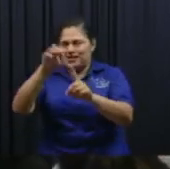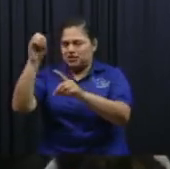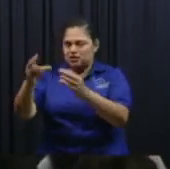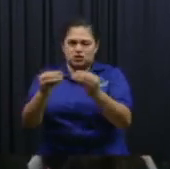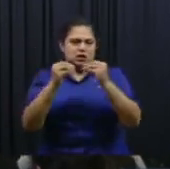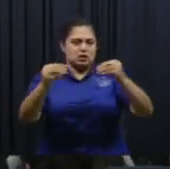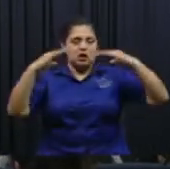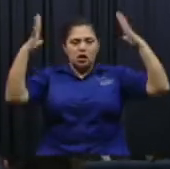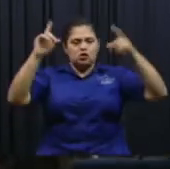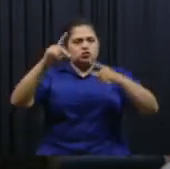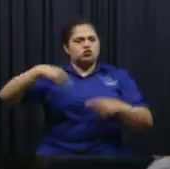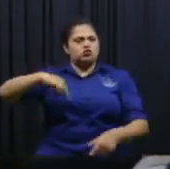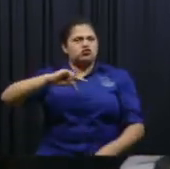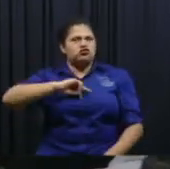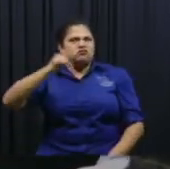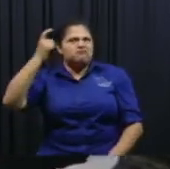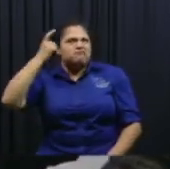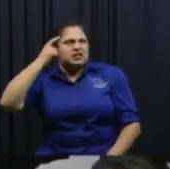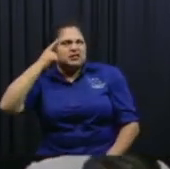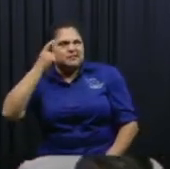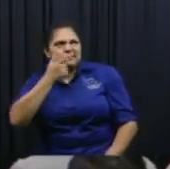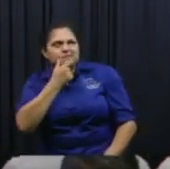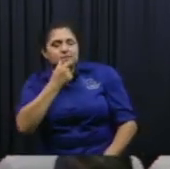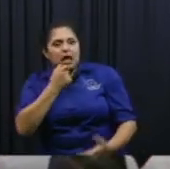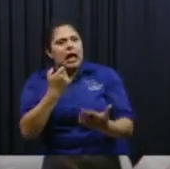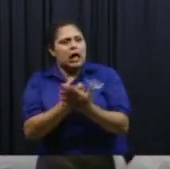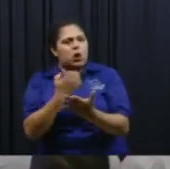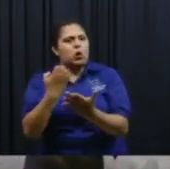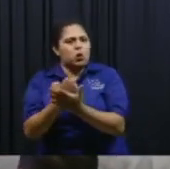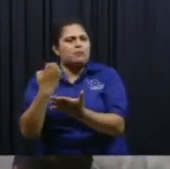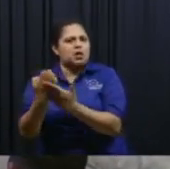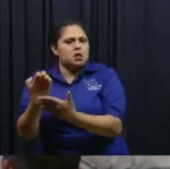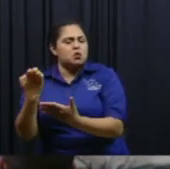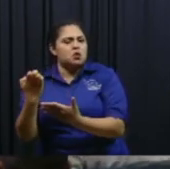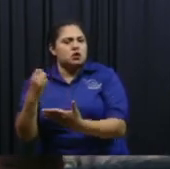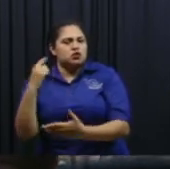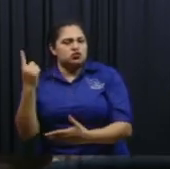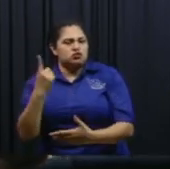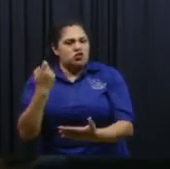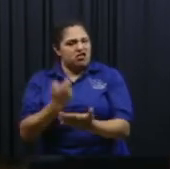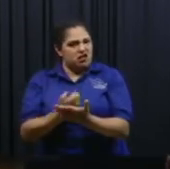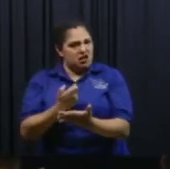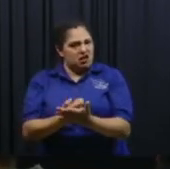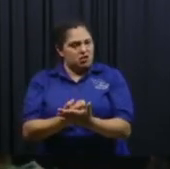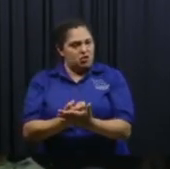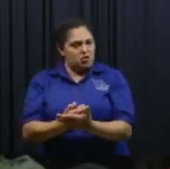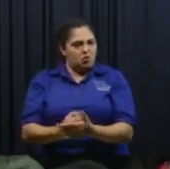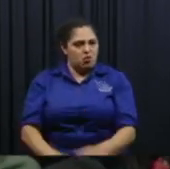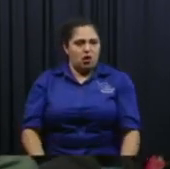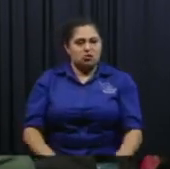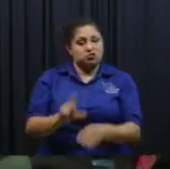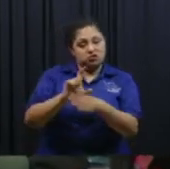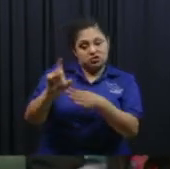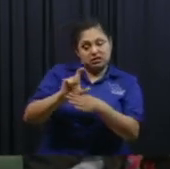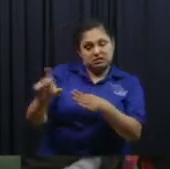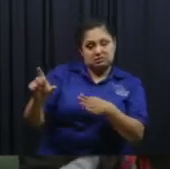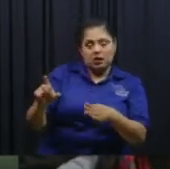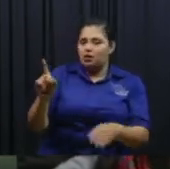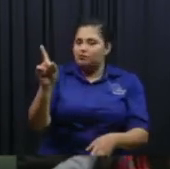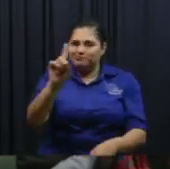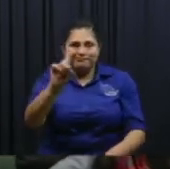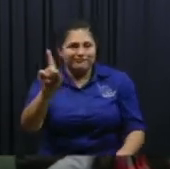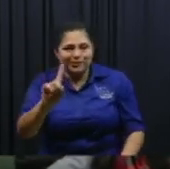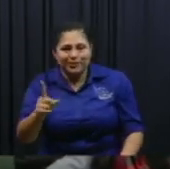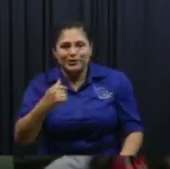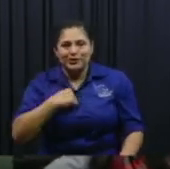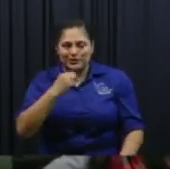que se circunscribe únicamente a lo económico a las a los bienes materiales pero no hermano eso es lo que le quiero platicar